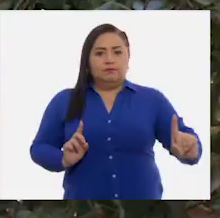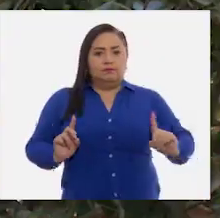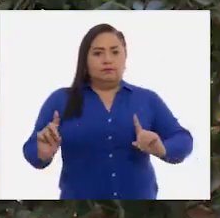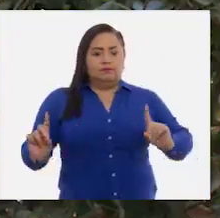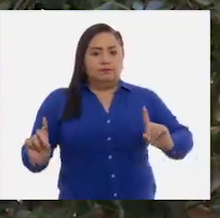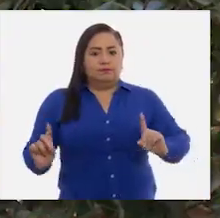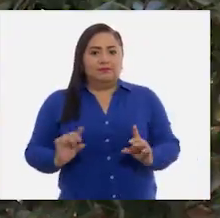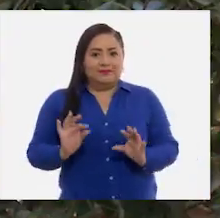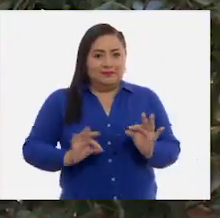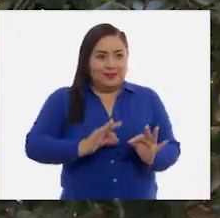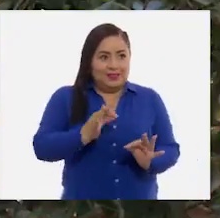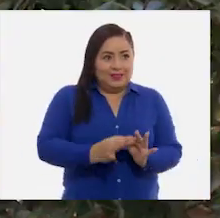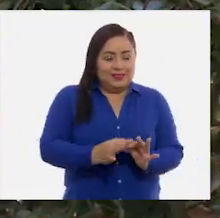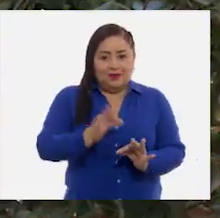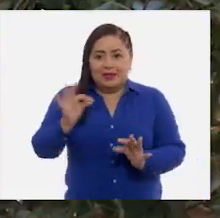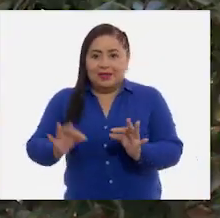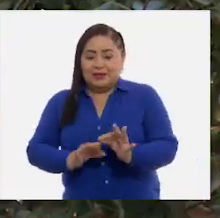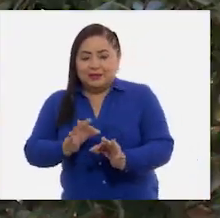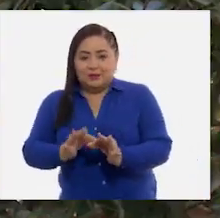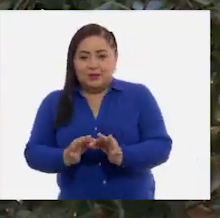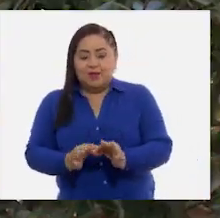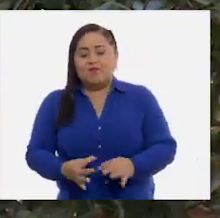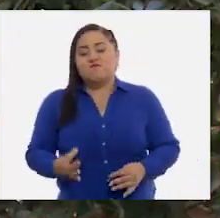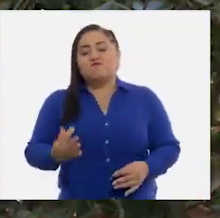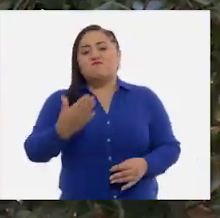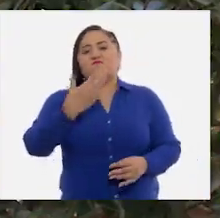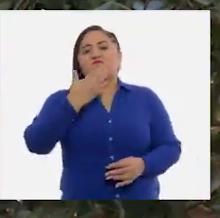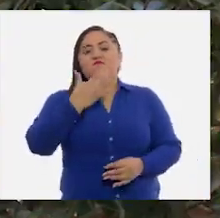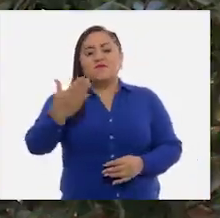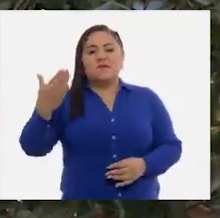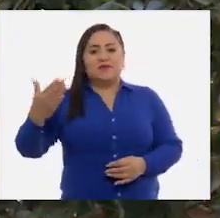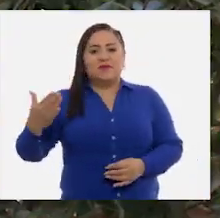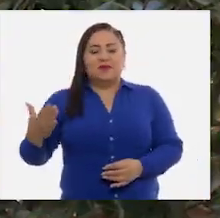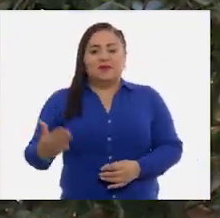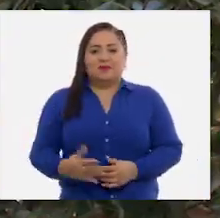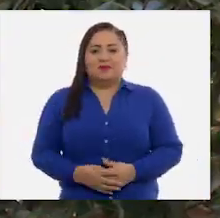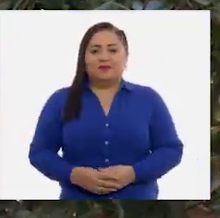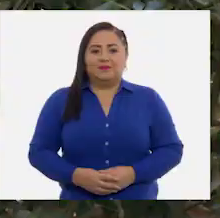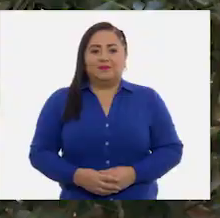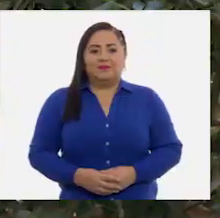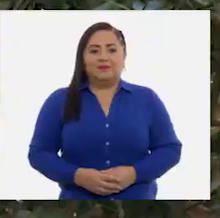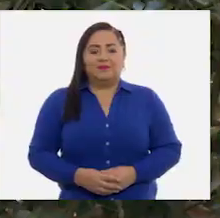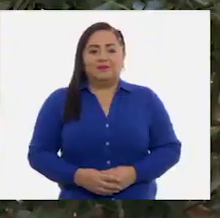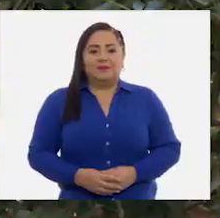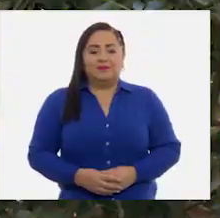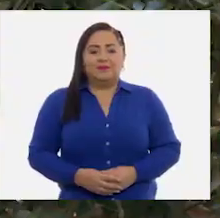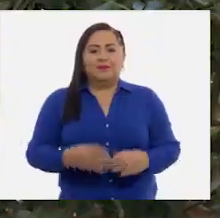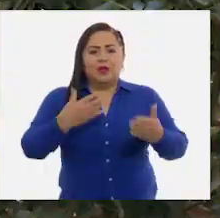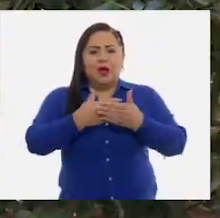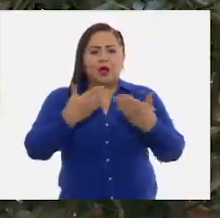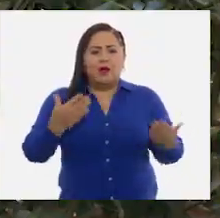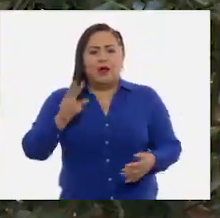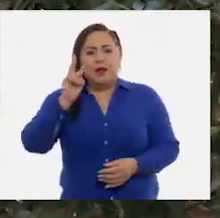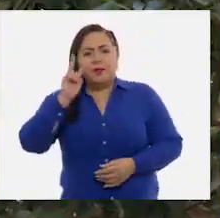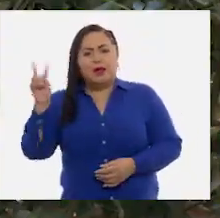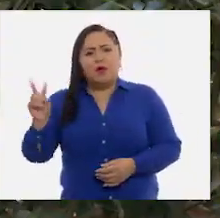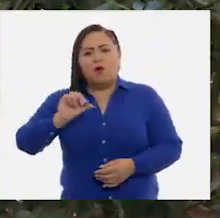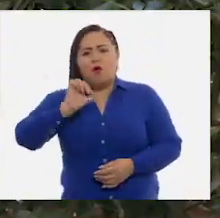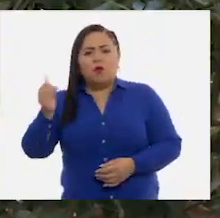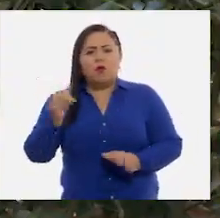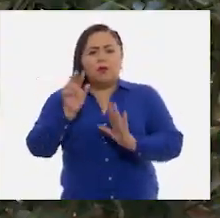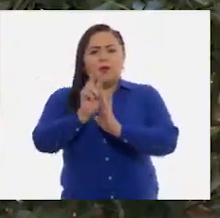distancia. ¿Listas? ¿Listos? ¡Muy bien! ¡Vamos a ver el